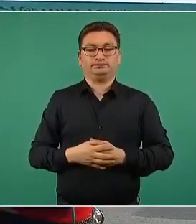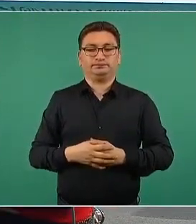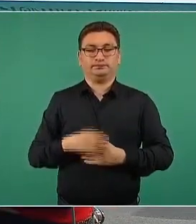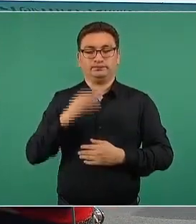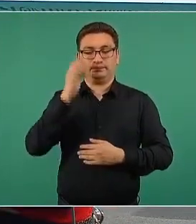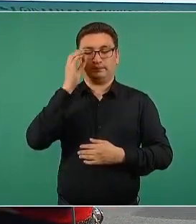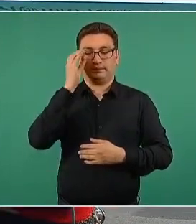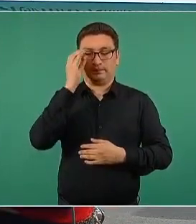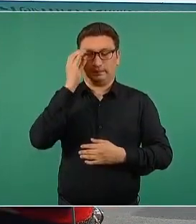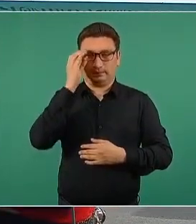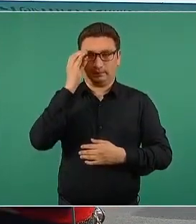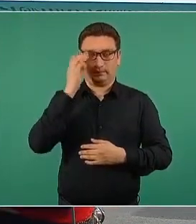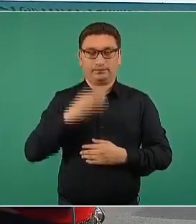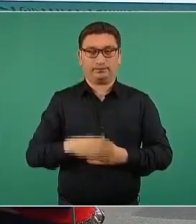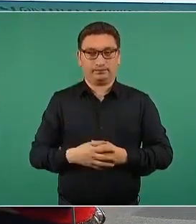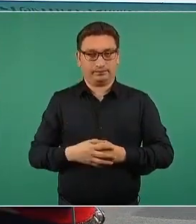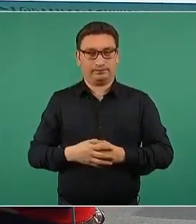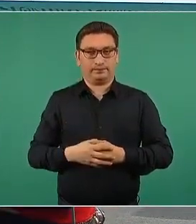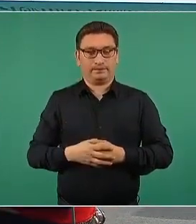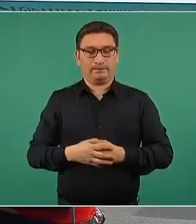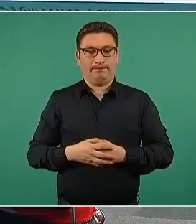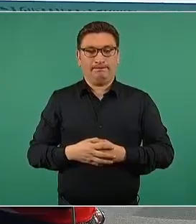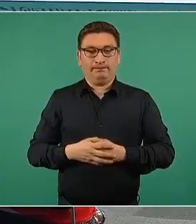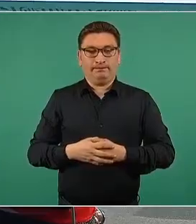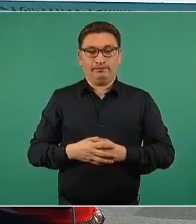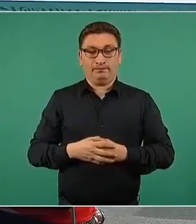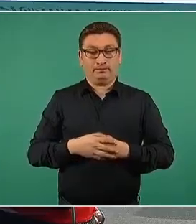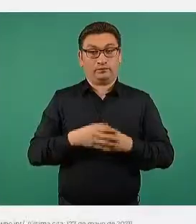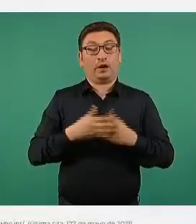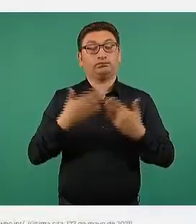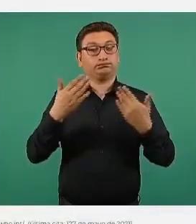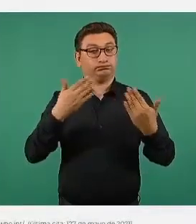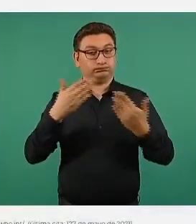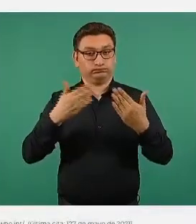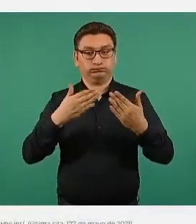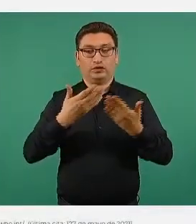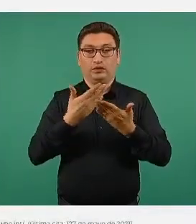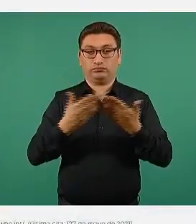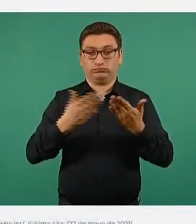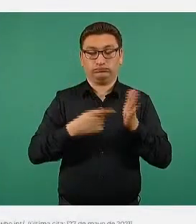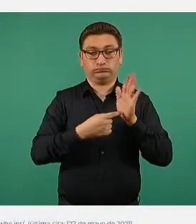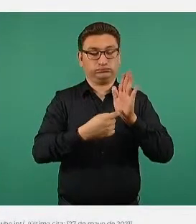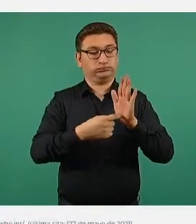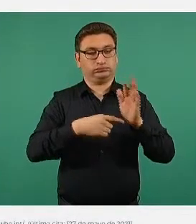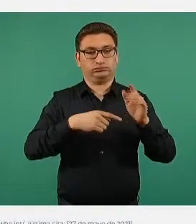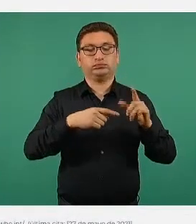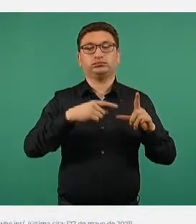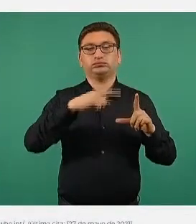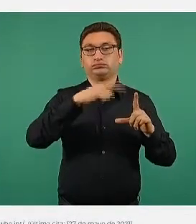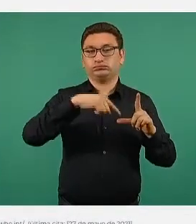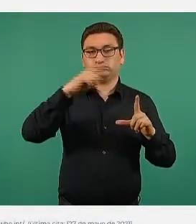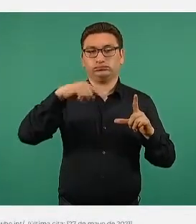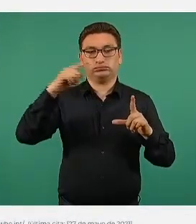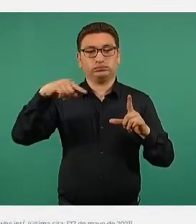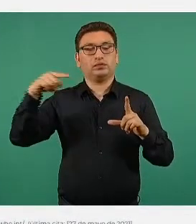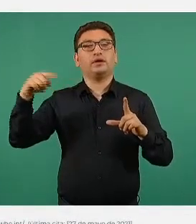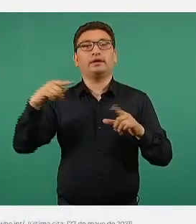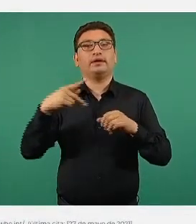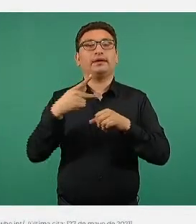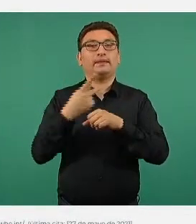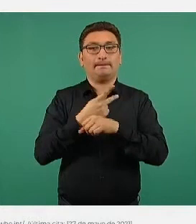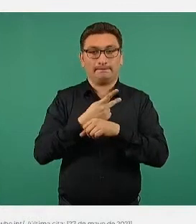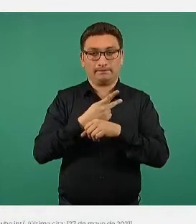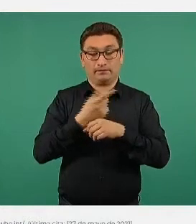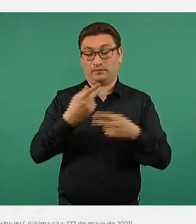Este comportamiento no es tan marcado para los casos, esta gráfica representa, no es algo tan marcado para